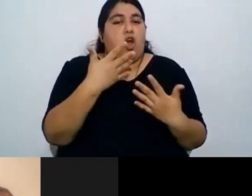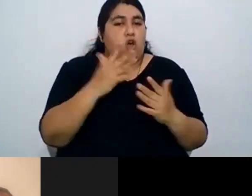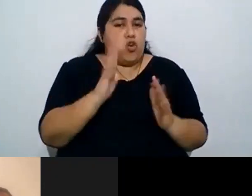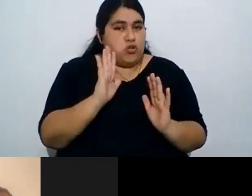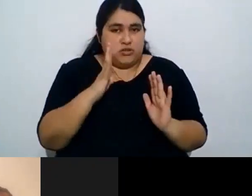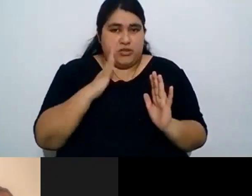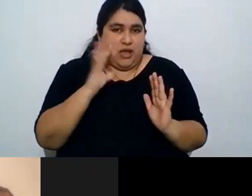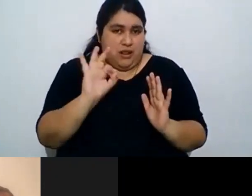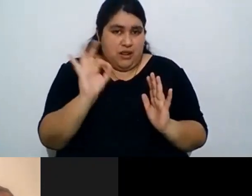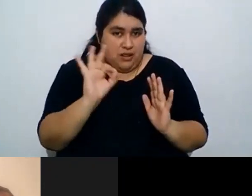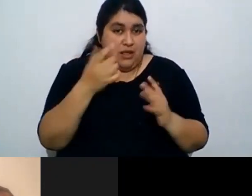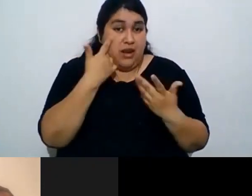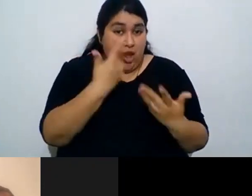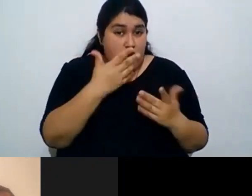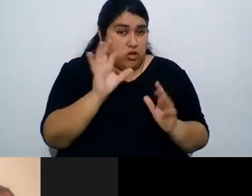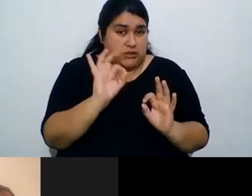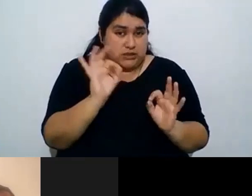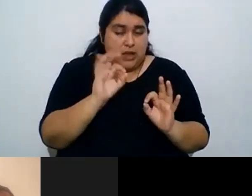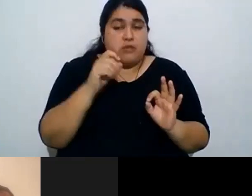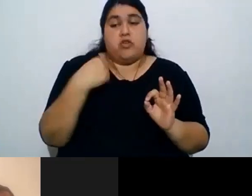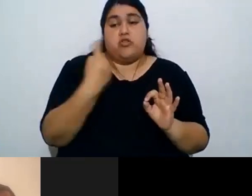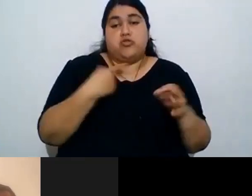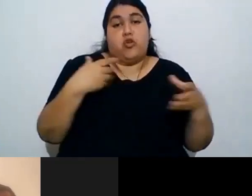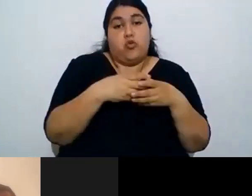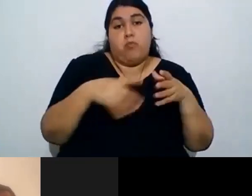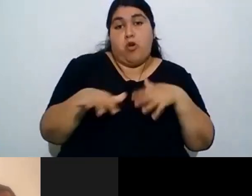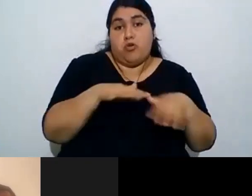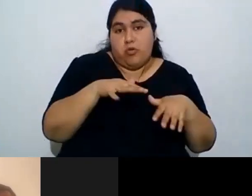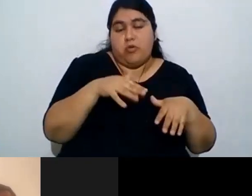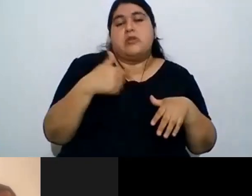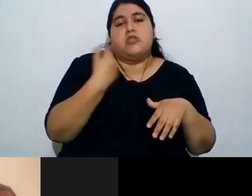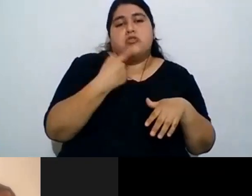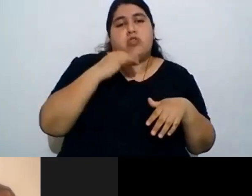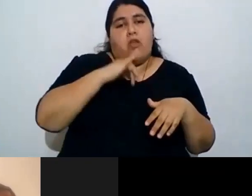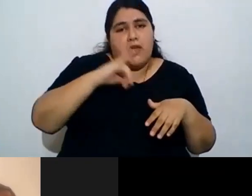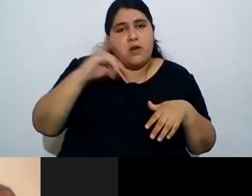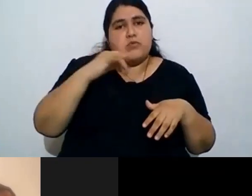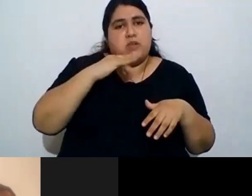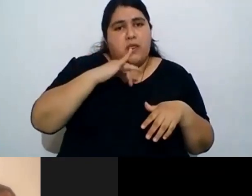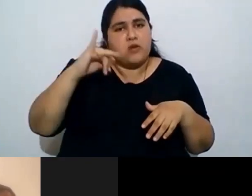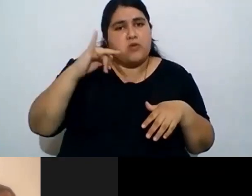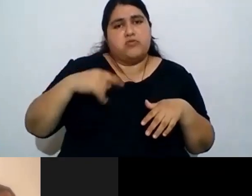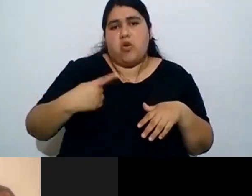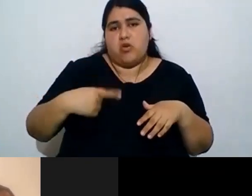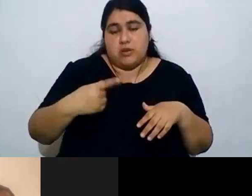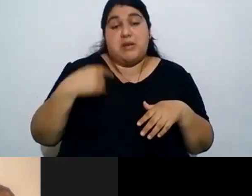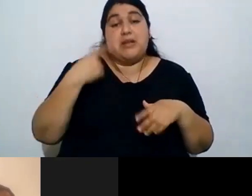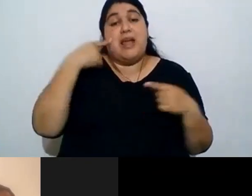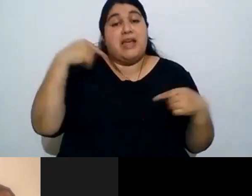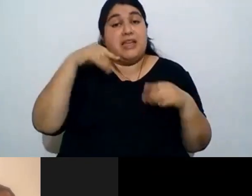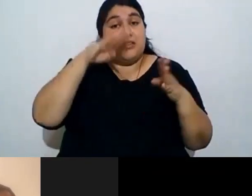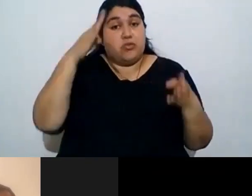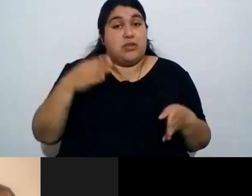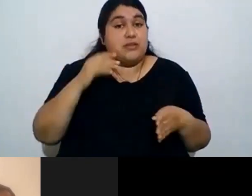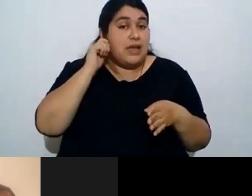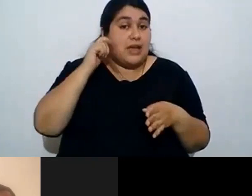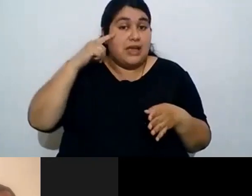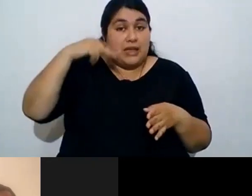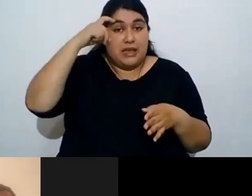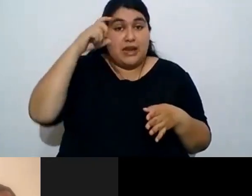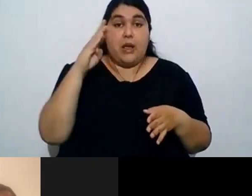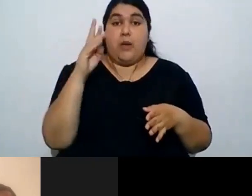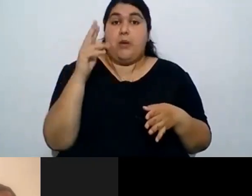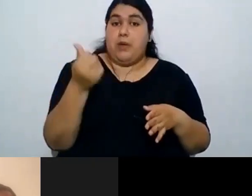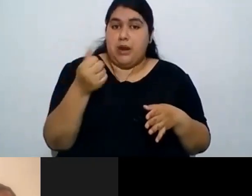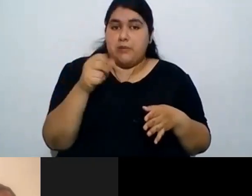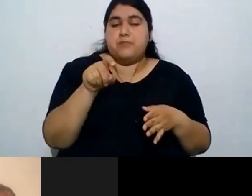claramente esto nosotros como movimiento social lo hemos puesto en denuncia constantemente. El Instituto de Ginebra